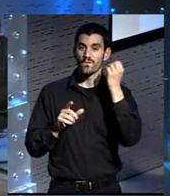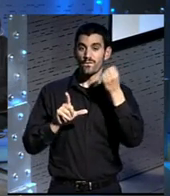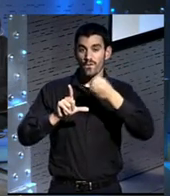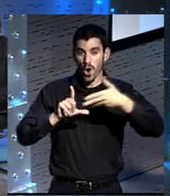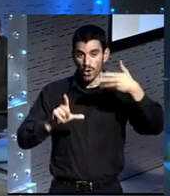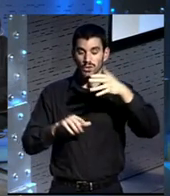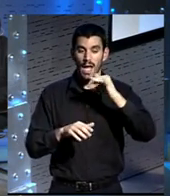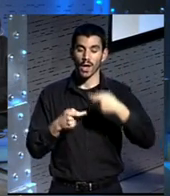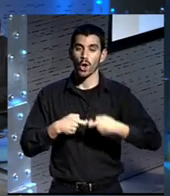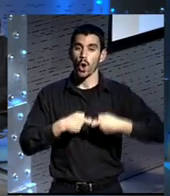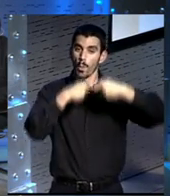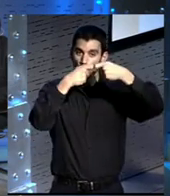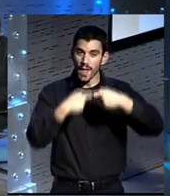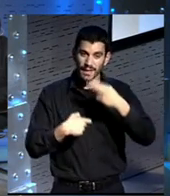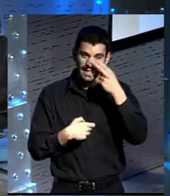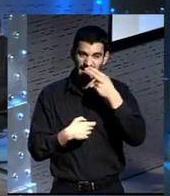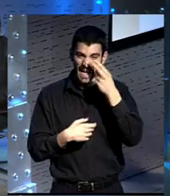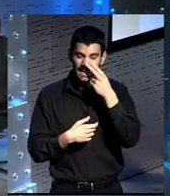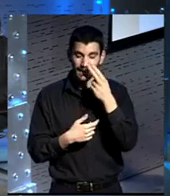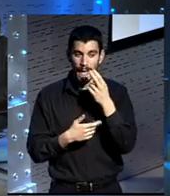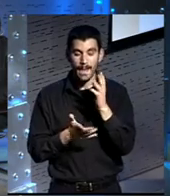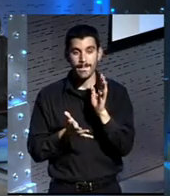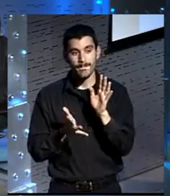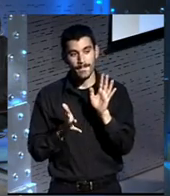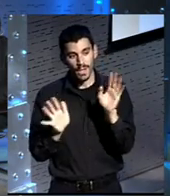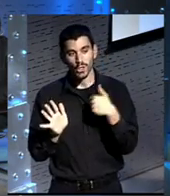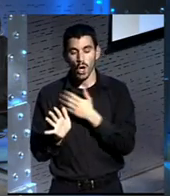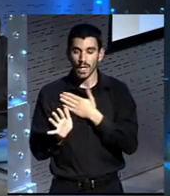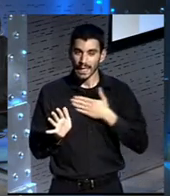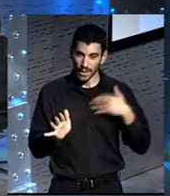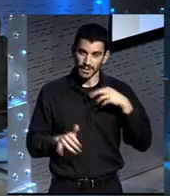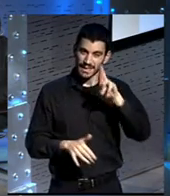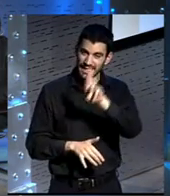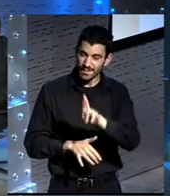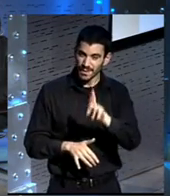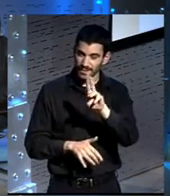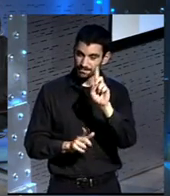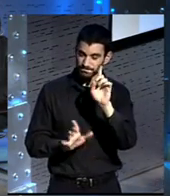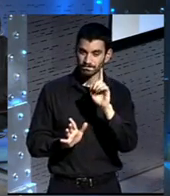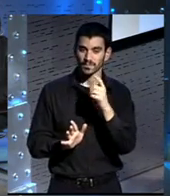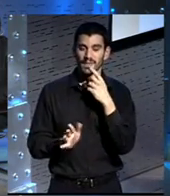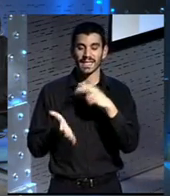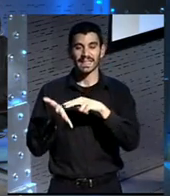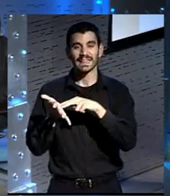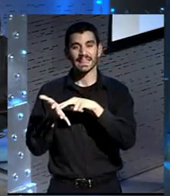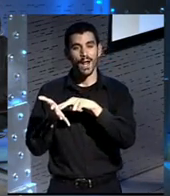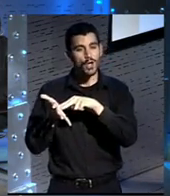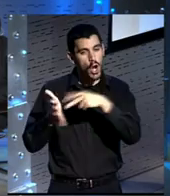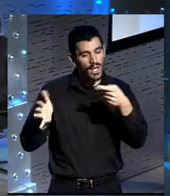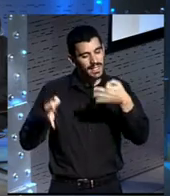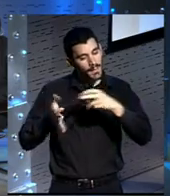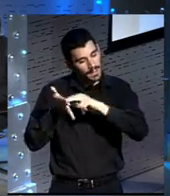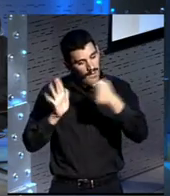pero vuelvo a poner de manifiesto no las cosas tecnológicas que tenemos, sino lo que